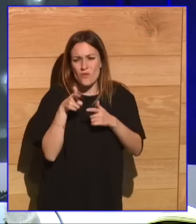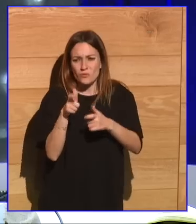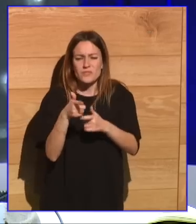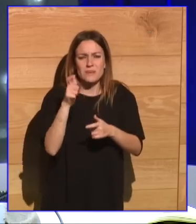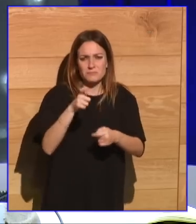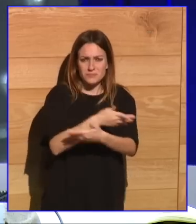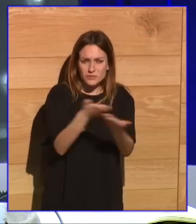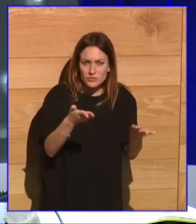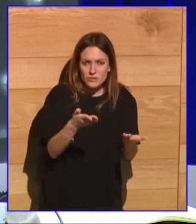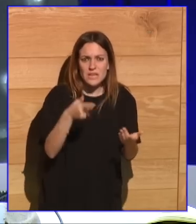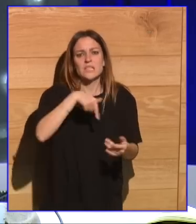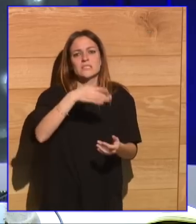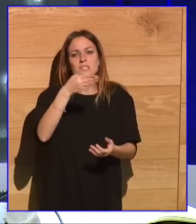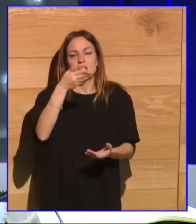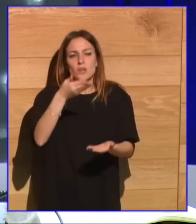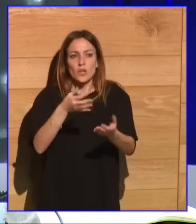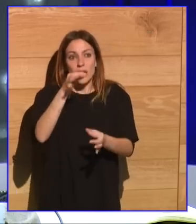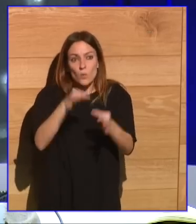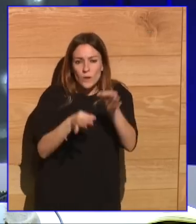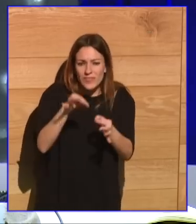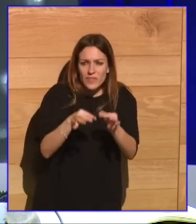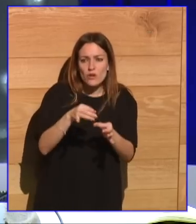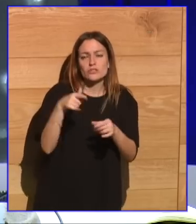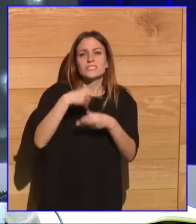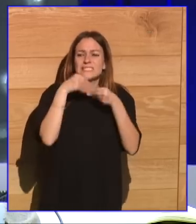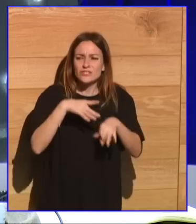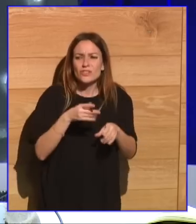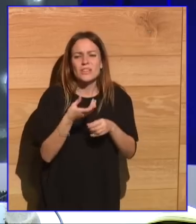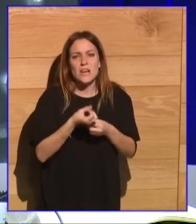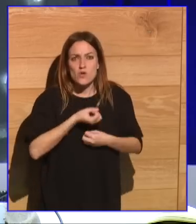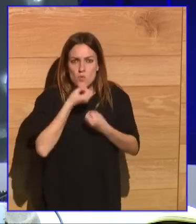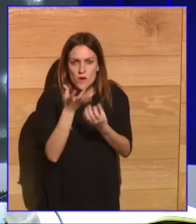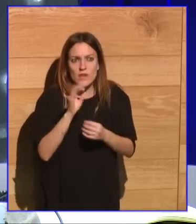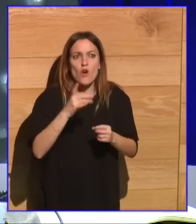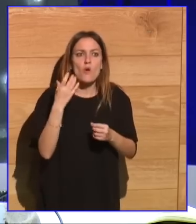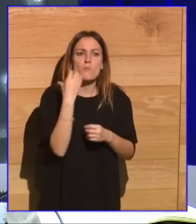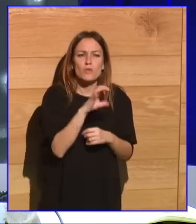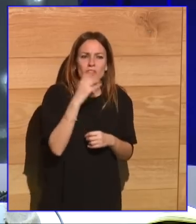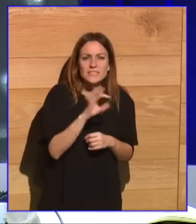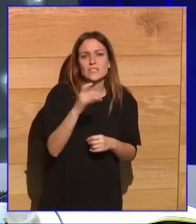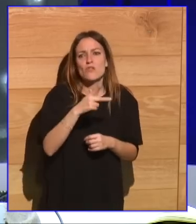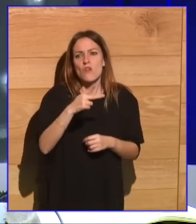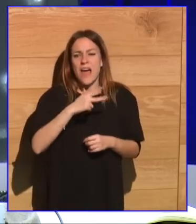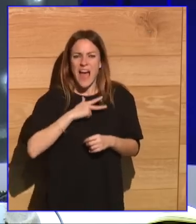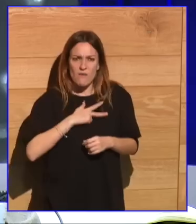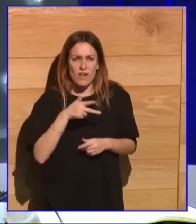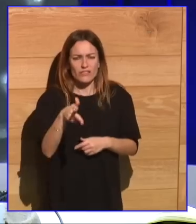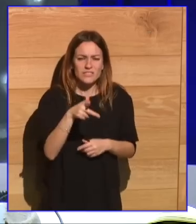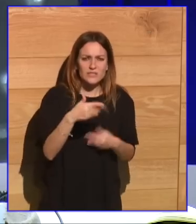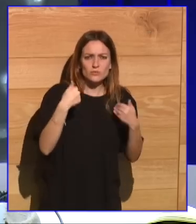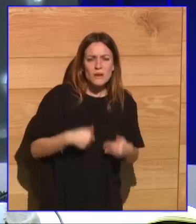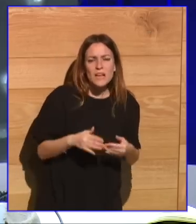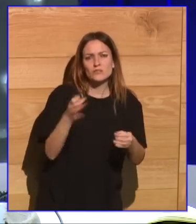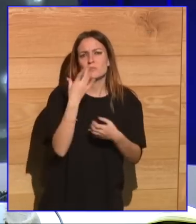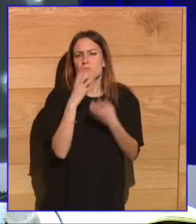al mundo de los juicios, seguramente, y contarías ahí la historia. Las protestas. Los abogados de derechos humanos, las protestas, el no